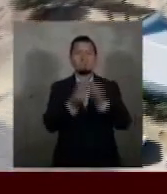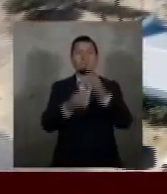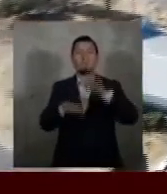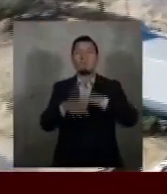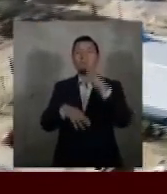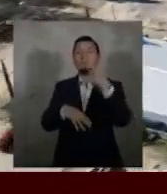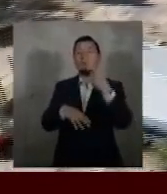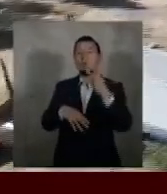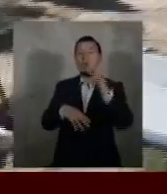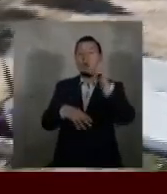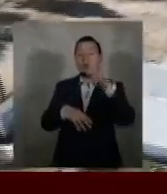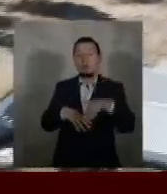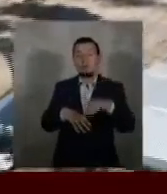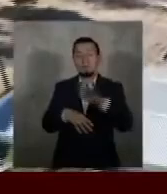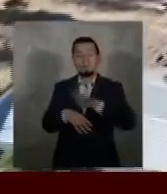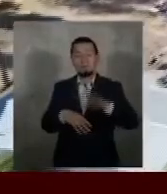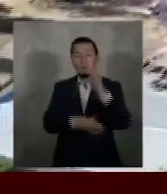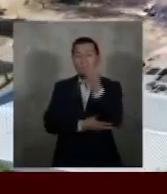estamos asentados